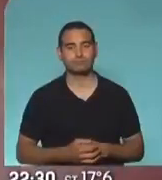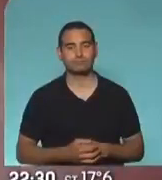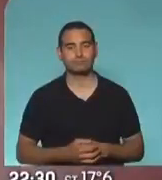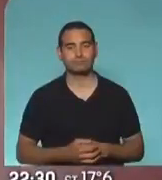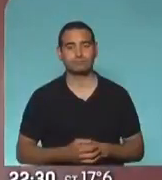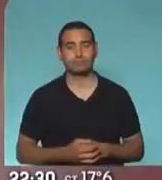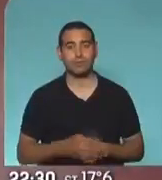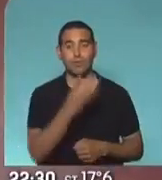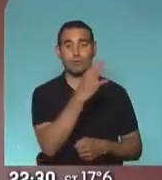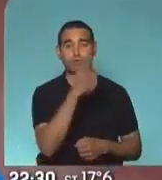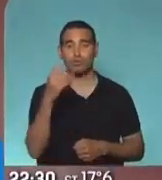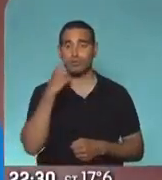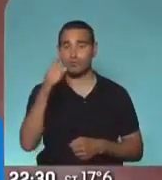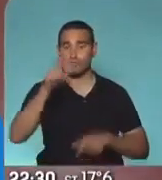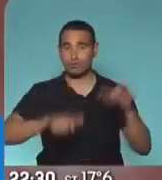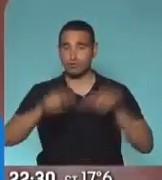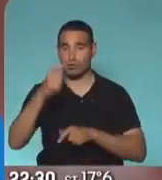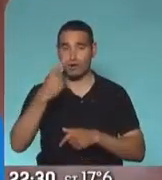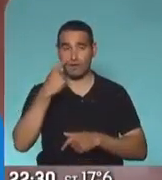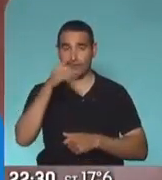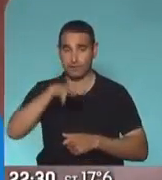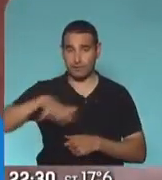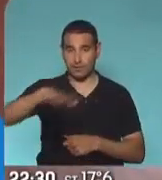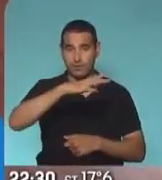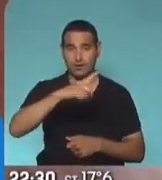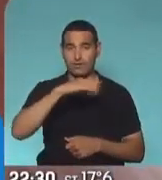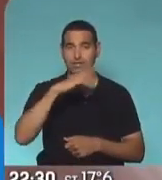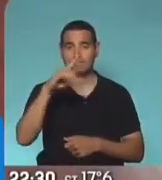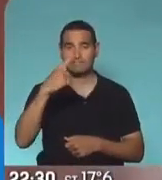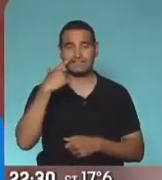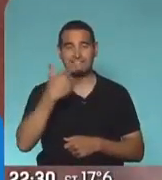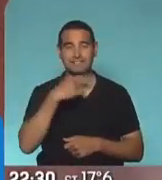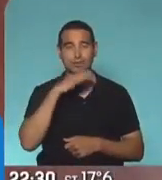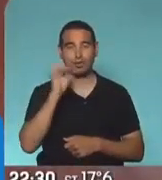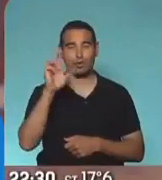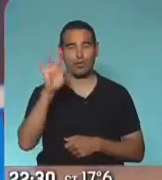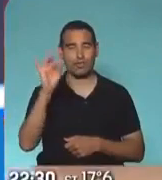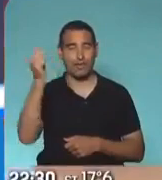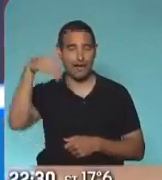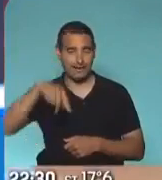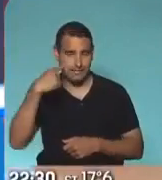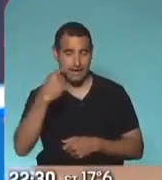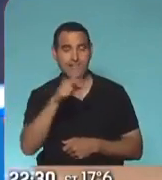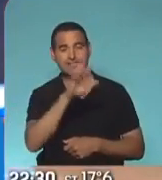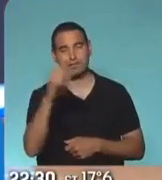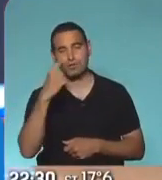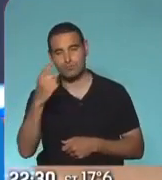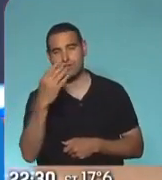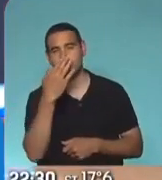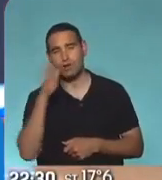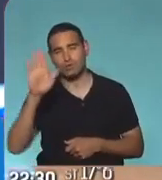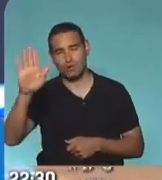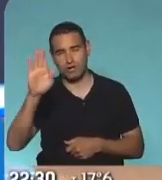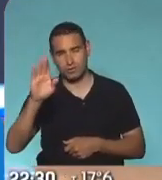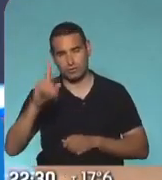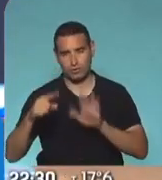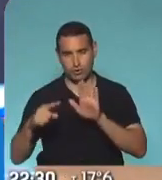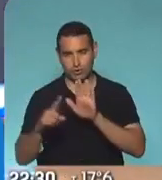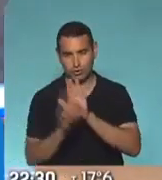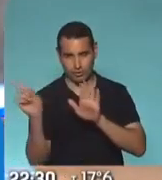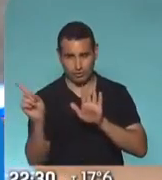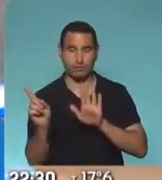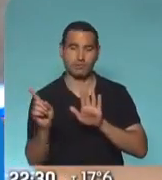Más de 400.000 colonos viven en Cisjordania y otros 200.000 en Jerusalén Oriental, territorios